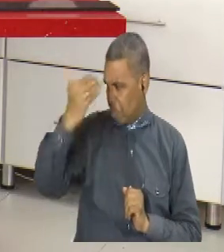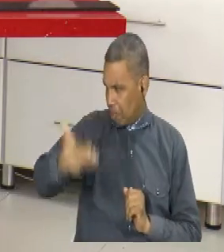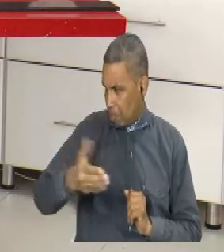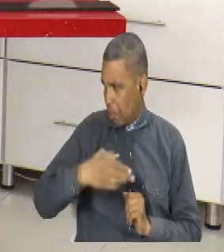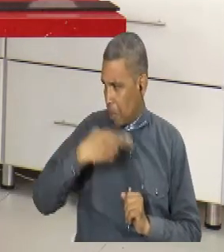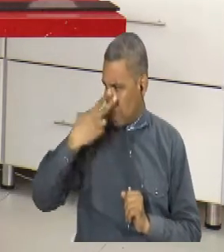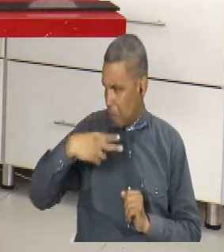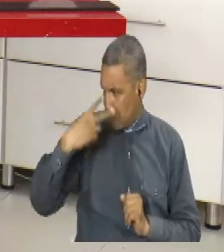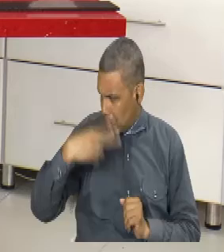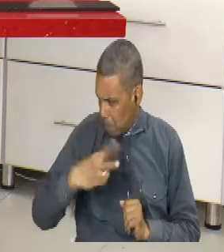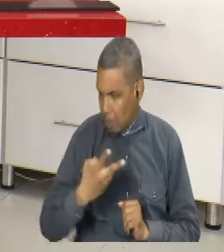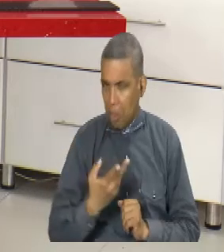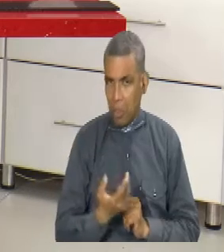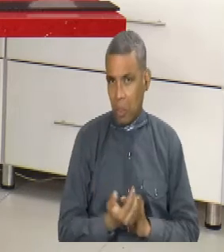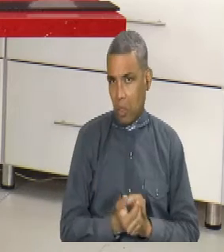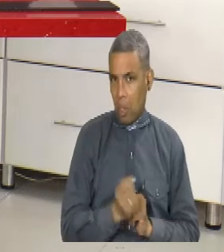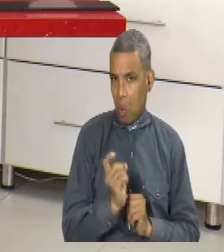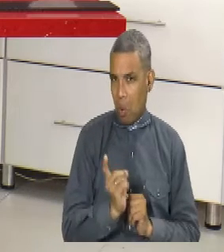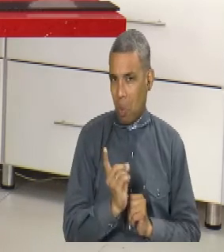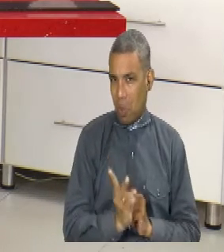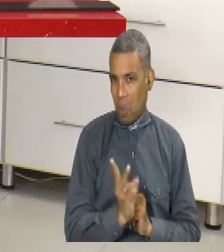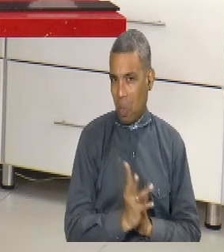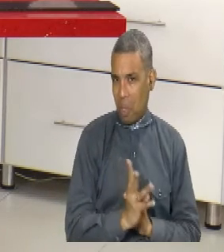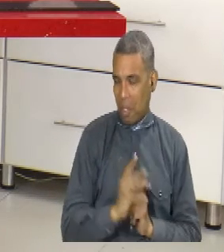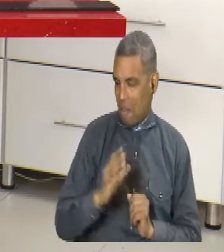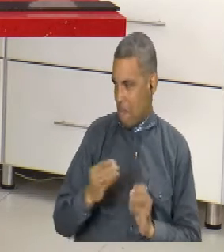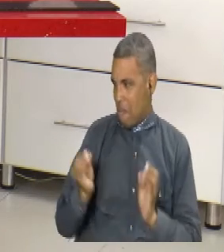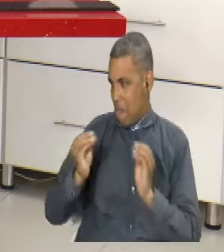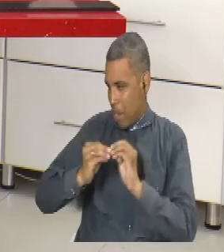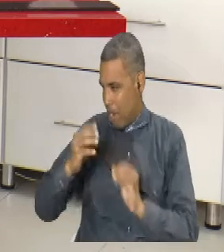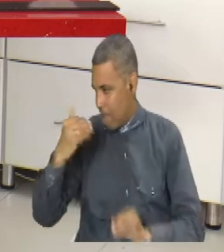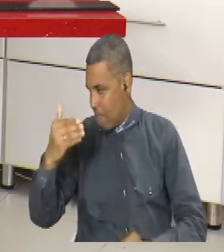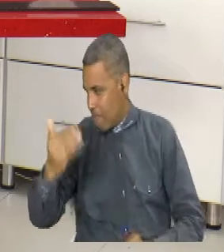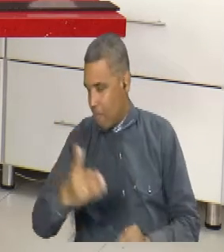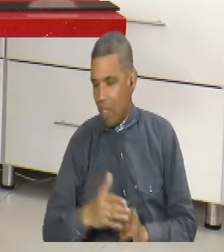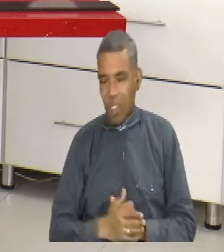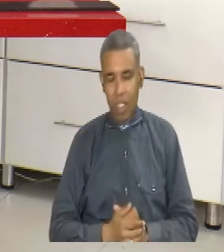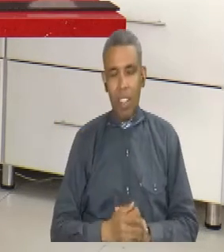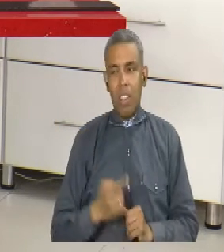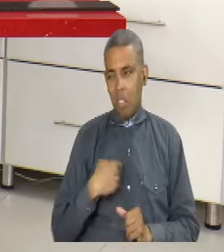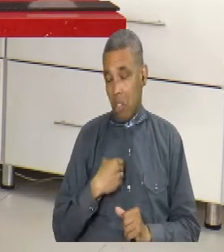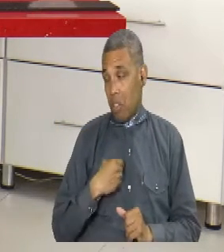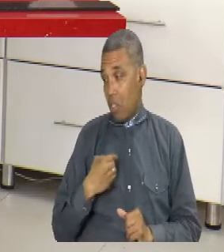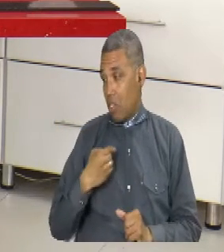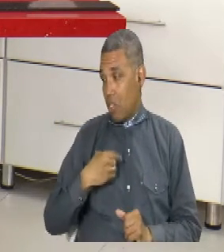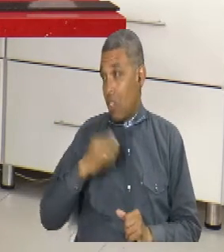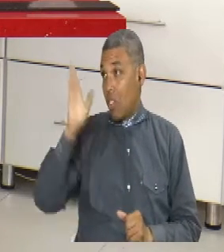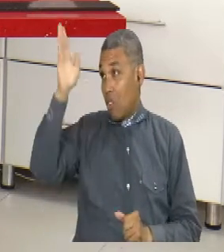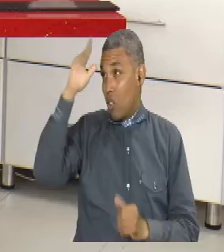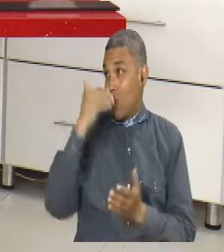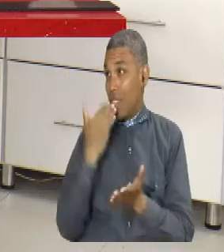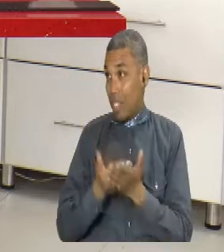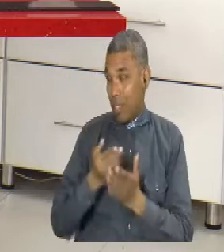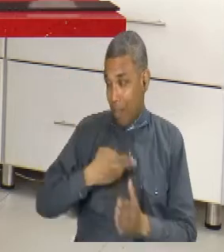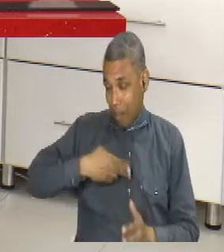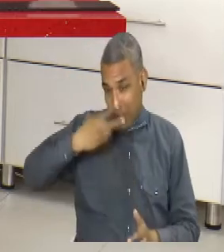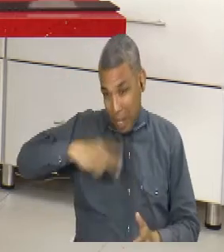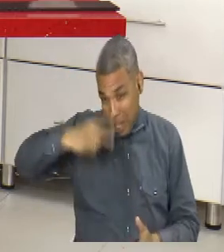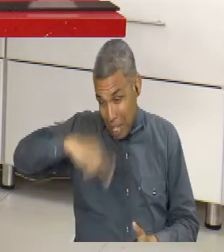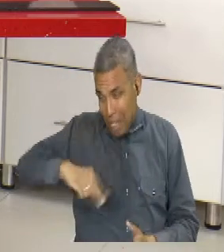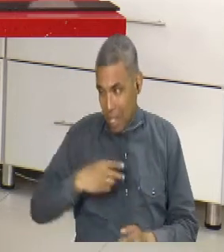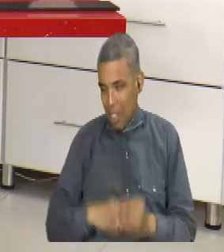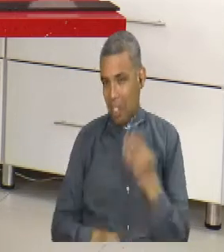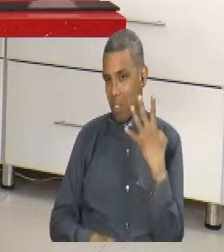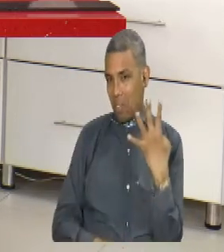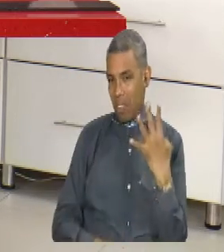vendrán. Que es lo más Amén. Lindo que puede tener un ser humano. Yo, gracias a Dios, tengo 4. Ah, bueno. Vamos